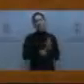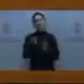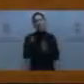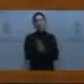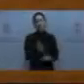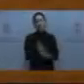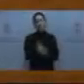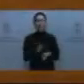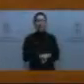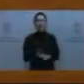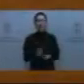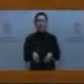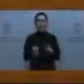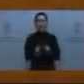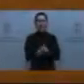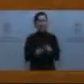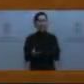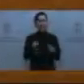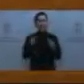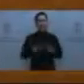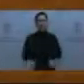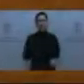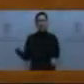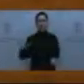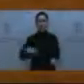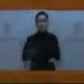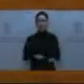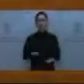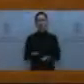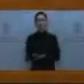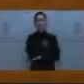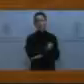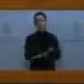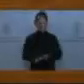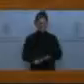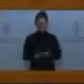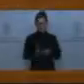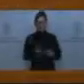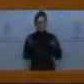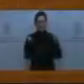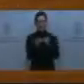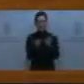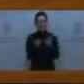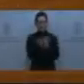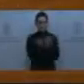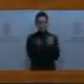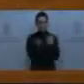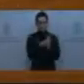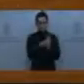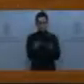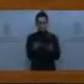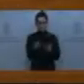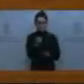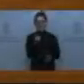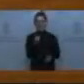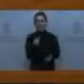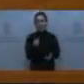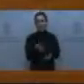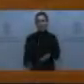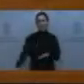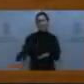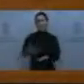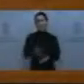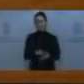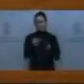restauración completa que no es satisfactoria. Yo ahí pediría garantías. Comparto el punto 3, cuando dice, usted pide la derogación